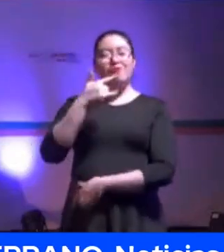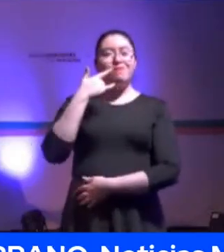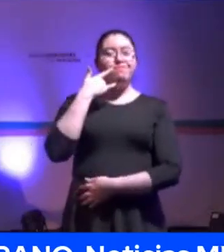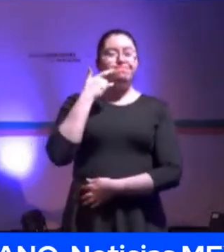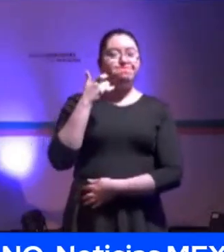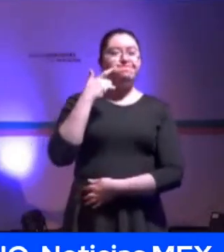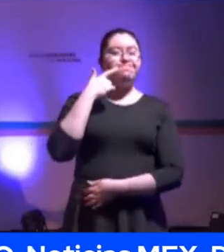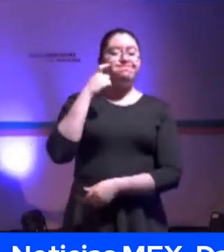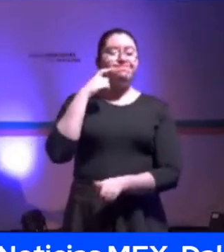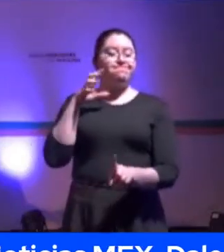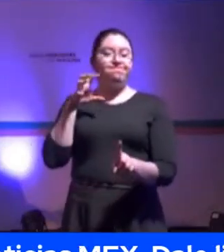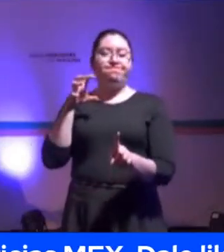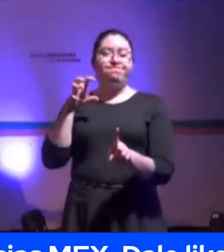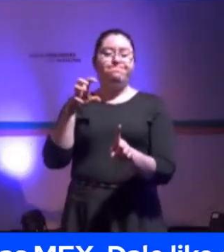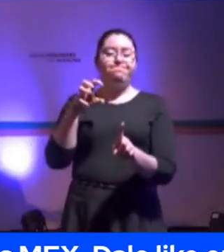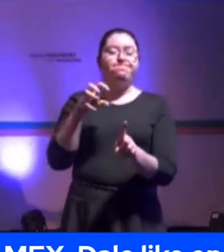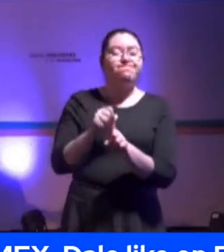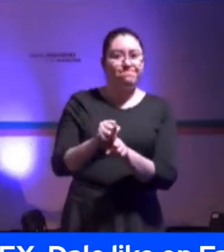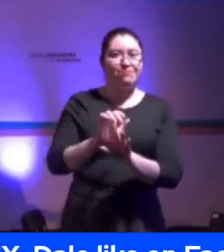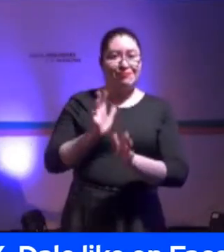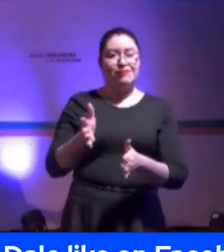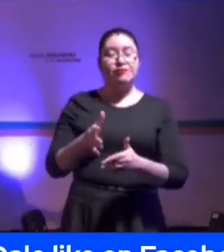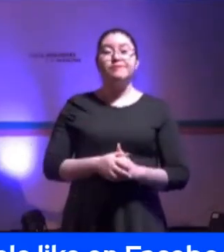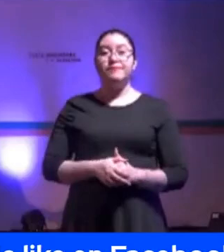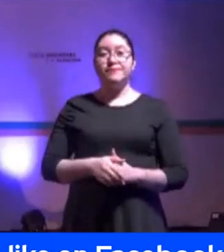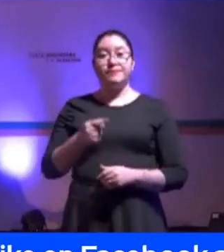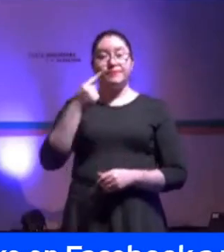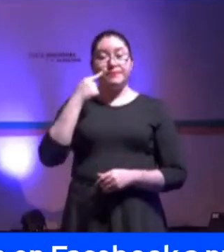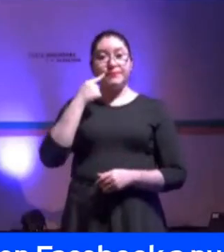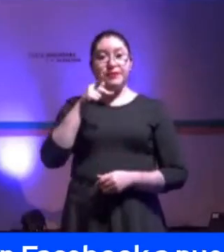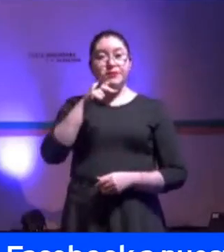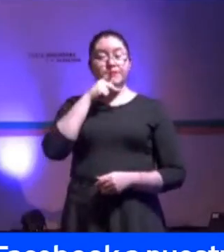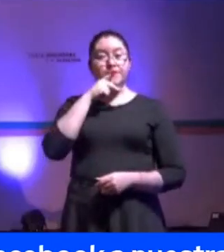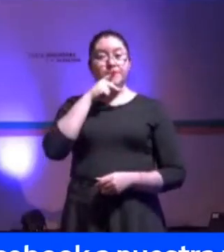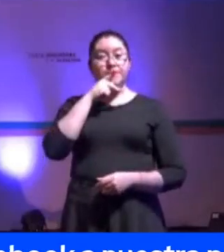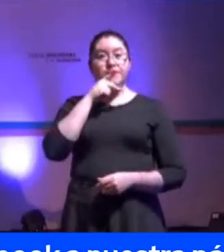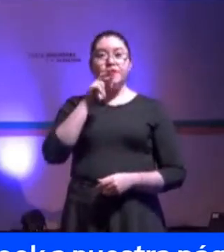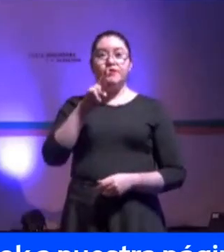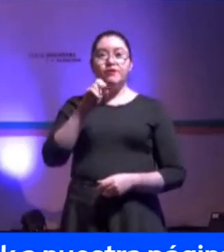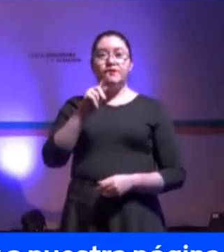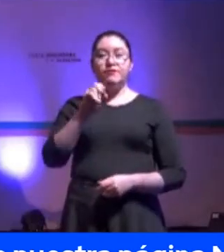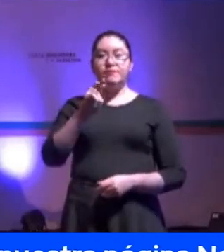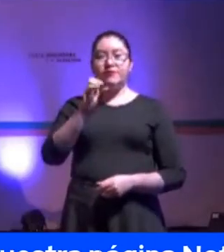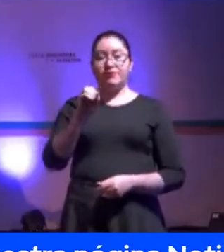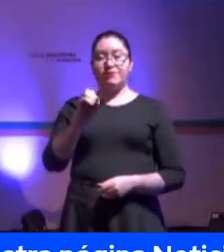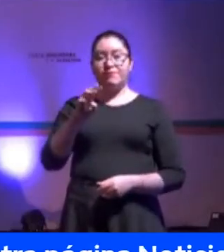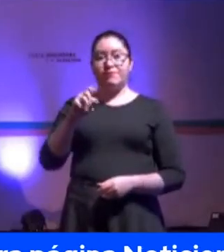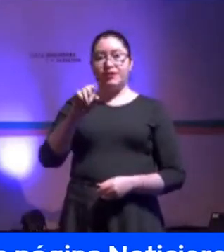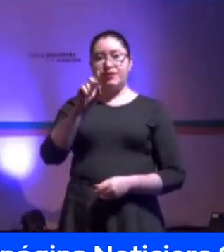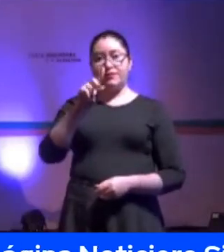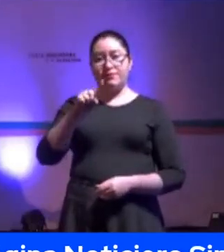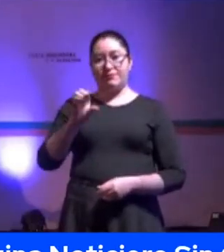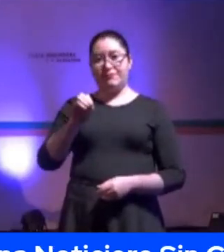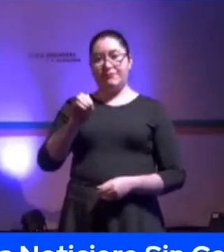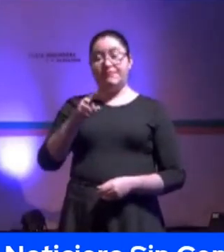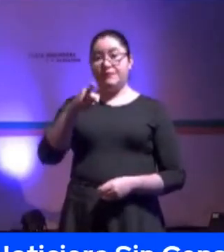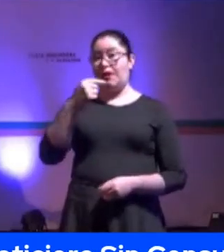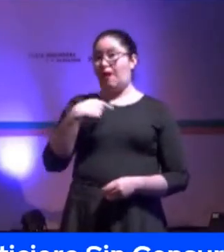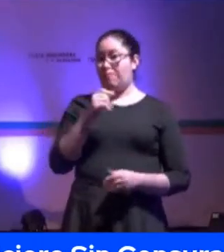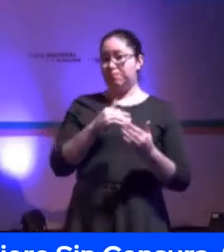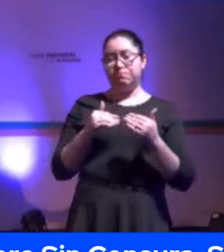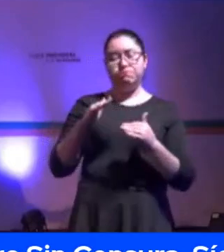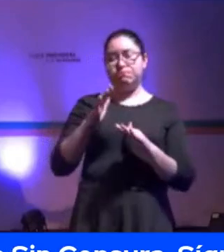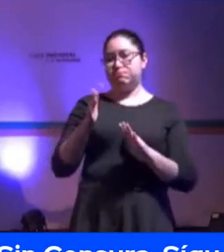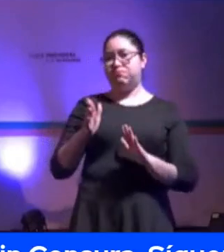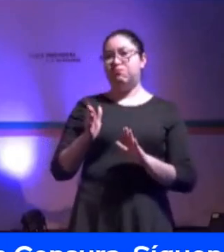perseverancia. Decía, fíjense, el padre de Roberto Madrazo, otro tabasqueño, pero ese sí un tabasqueño de primer nivel, alguien